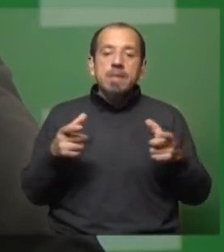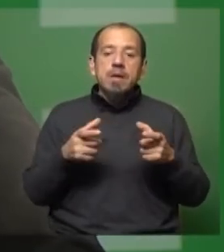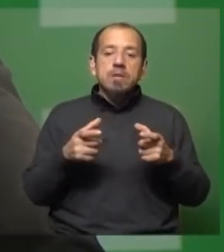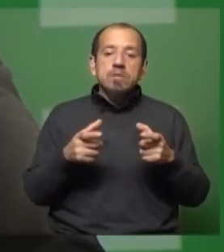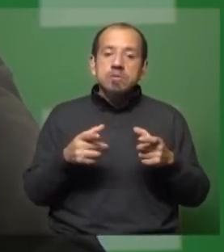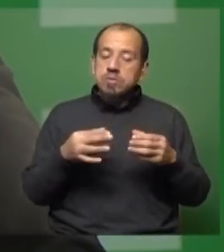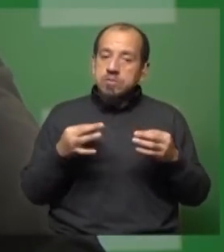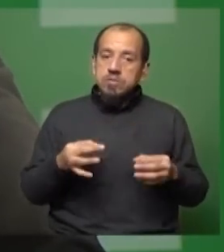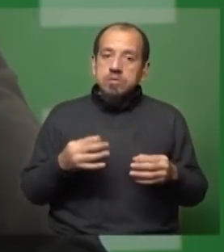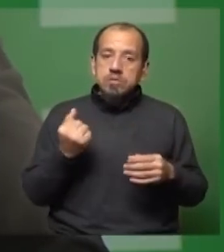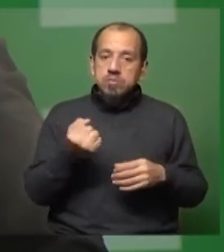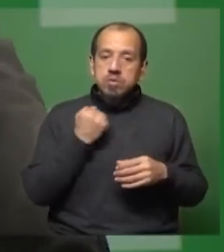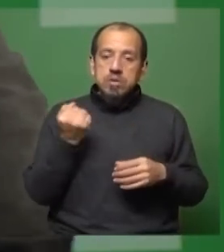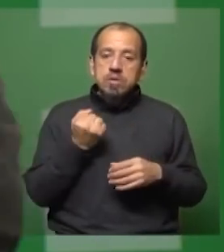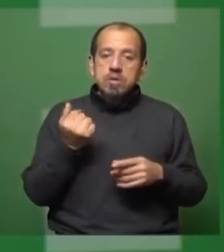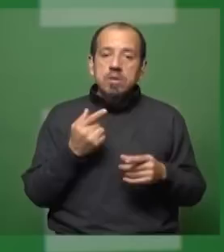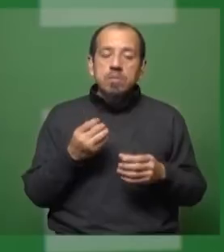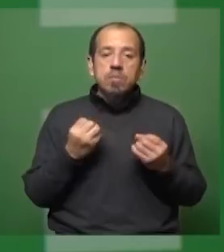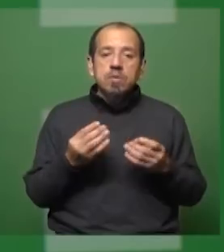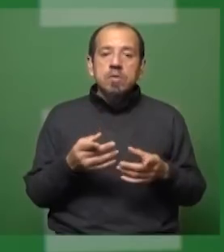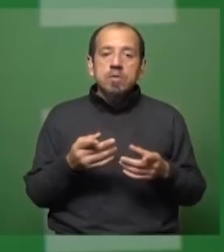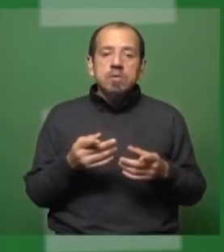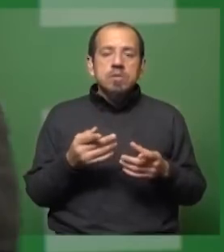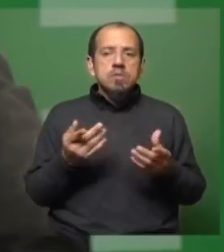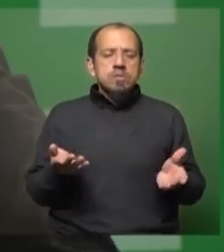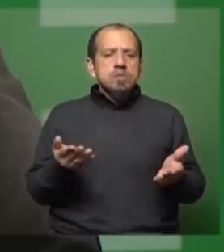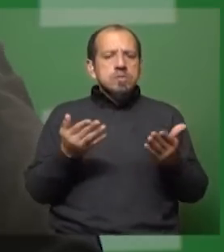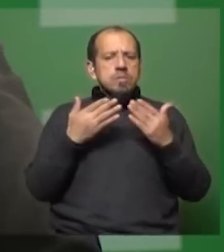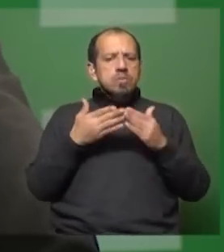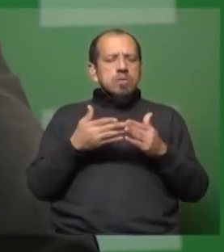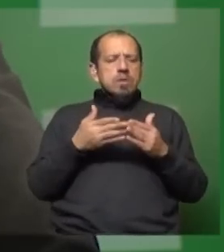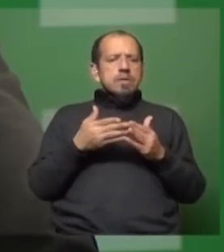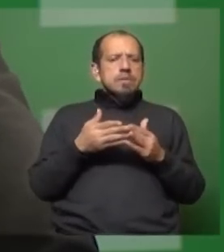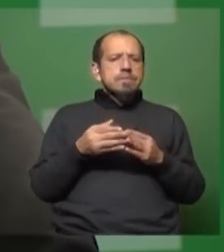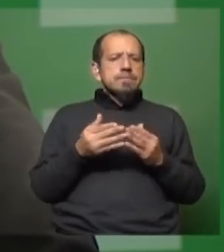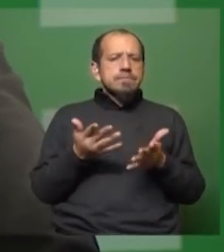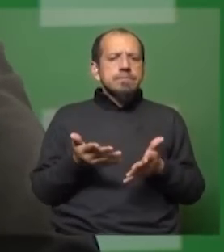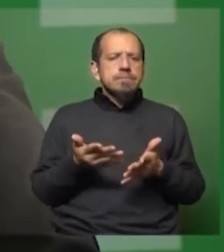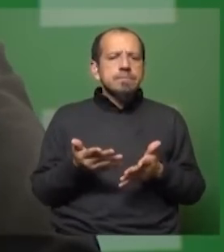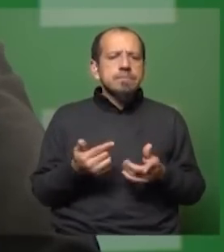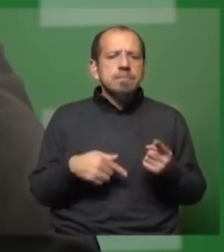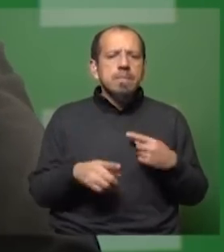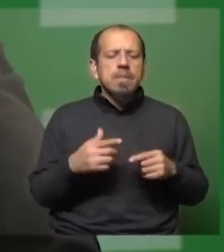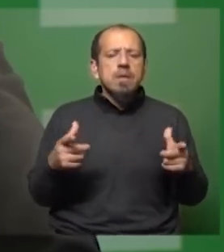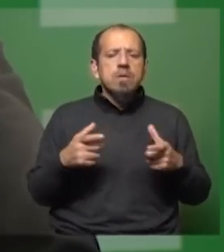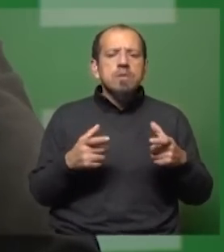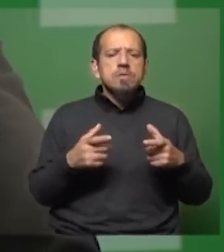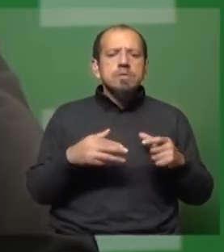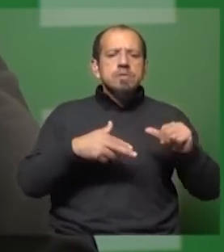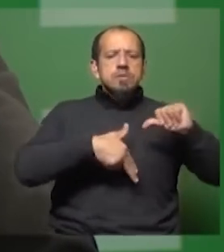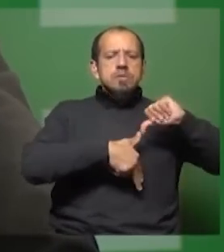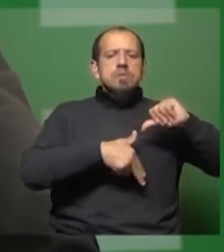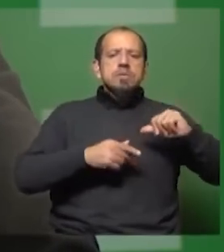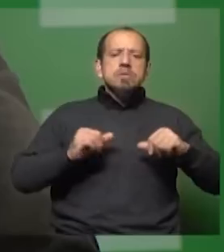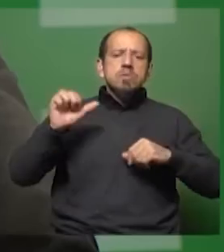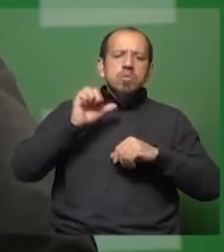especial muy especial Porque la pregunta que hay que hacerse es estos dos actores que se re en América Latina y